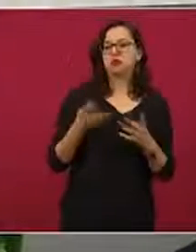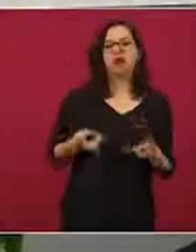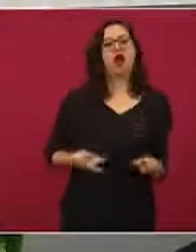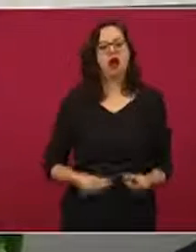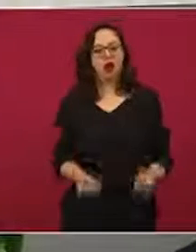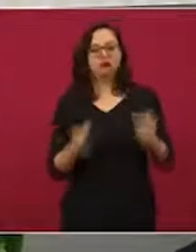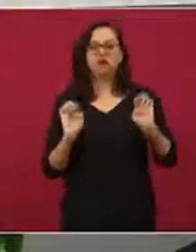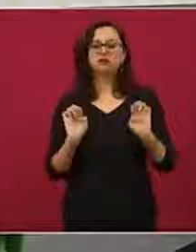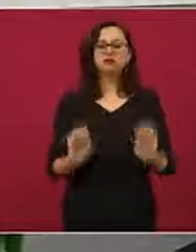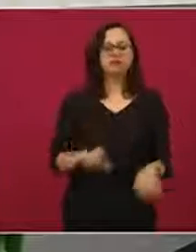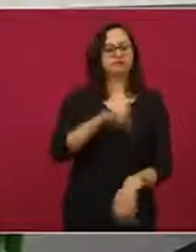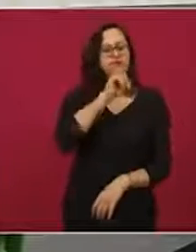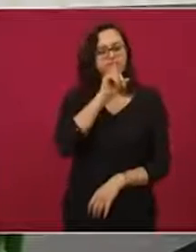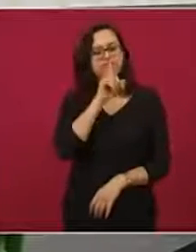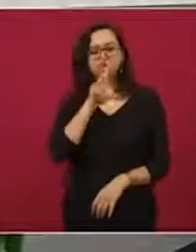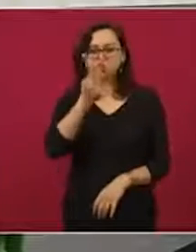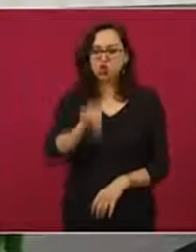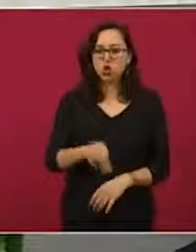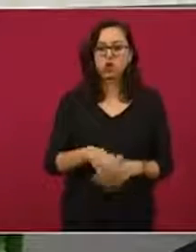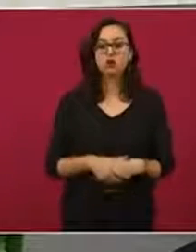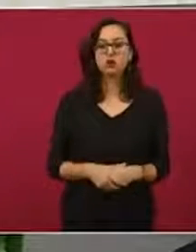año es